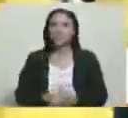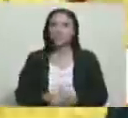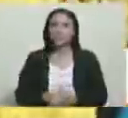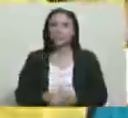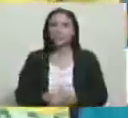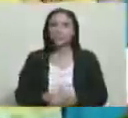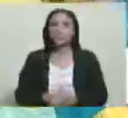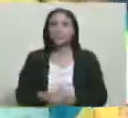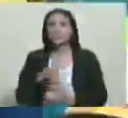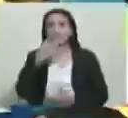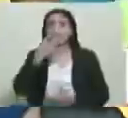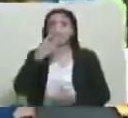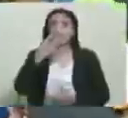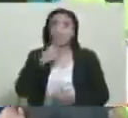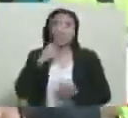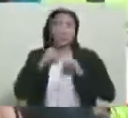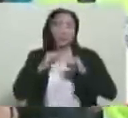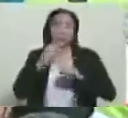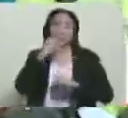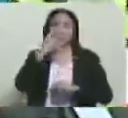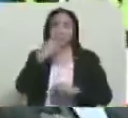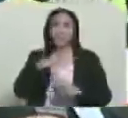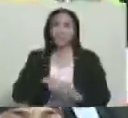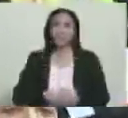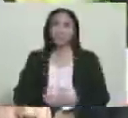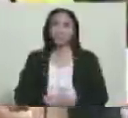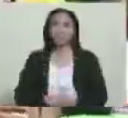Los alborotados mayores.